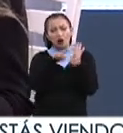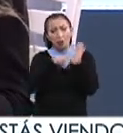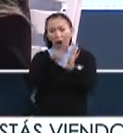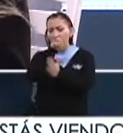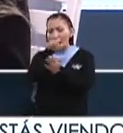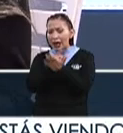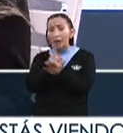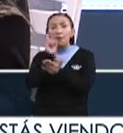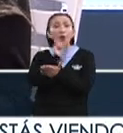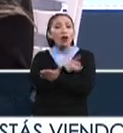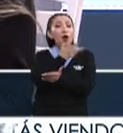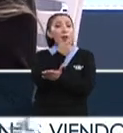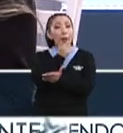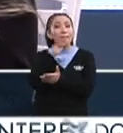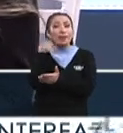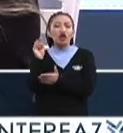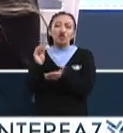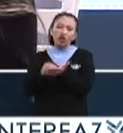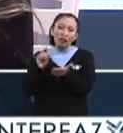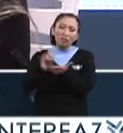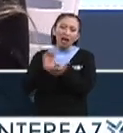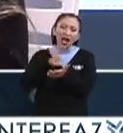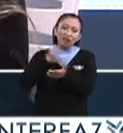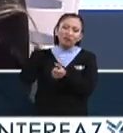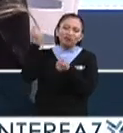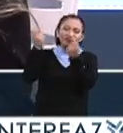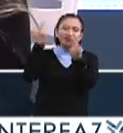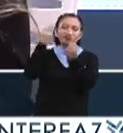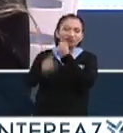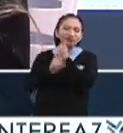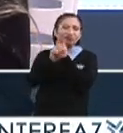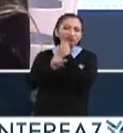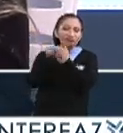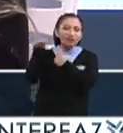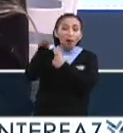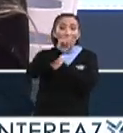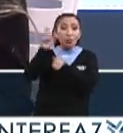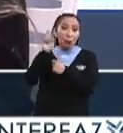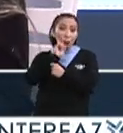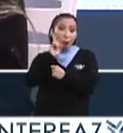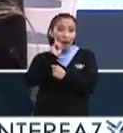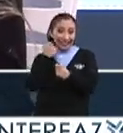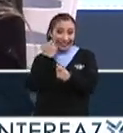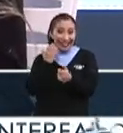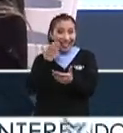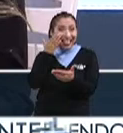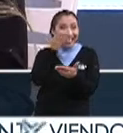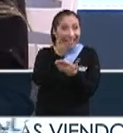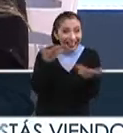en la ley, pero sigue habiendo obstáculos importantes al momento de que las mujeres